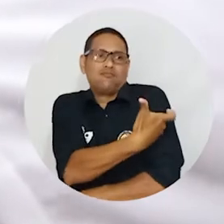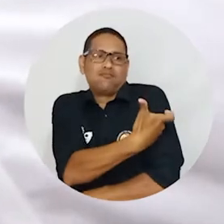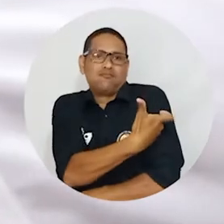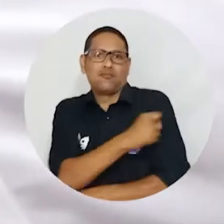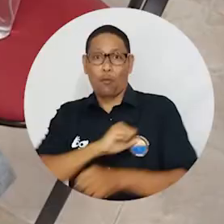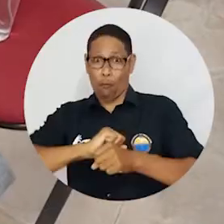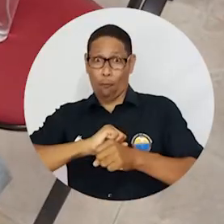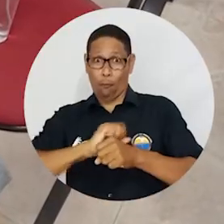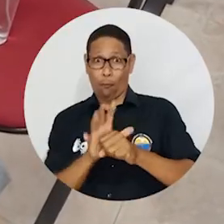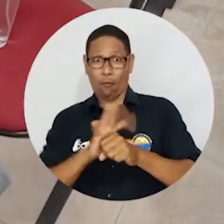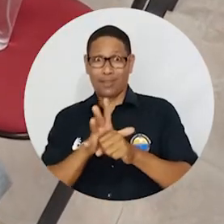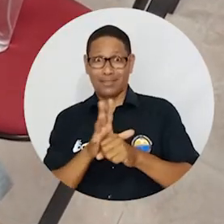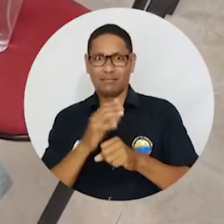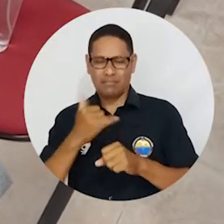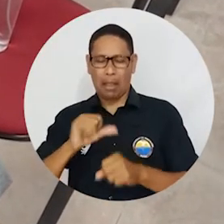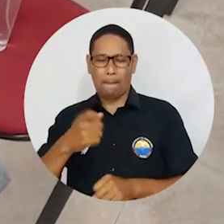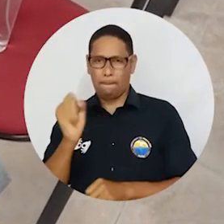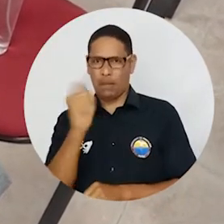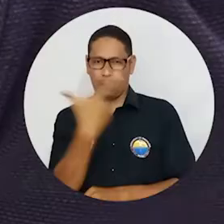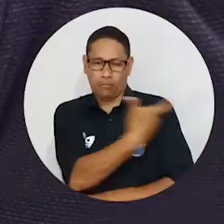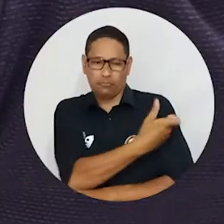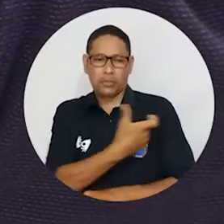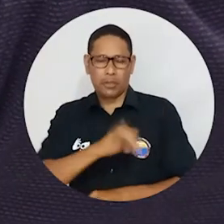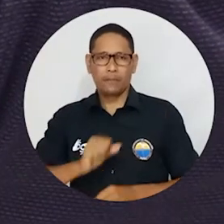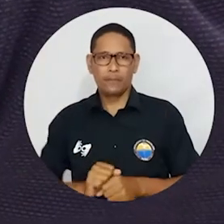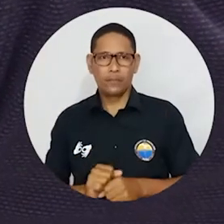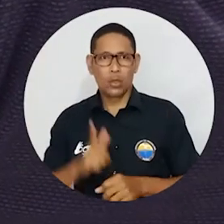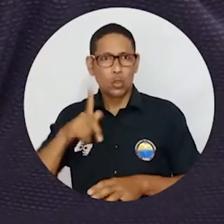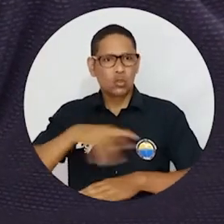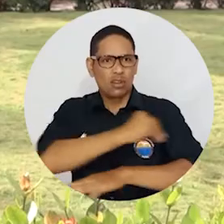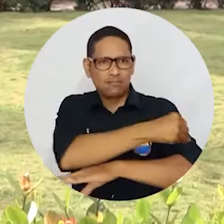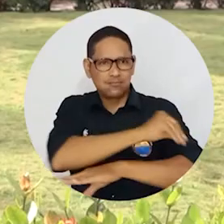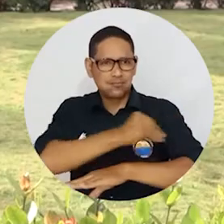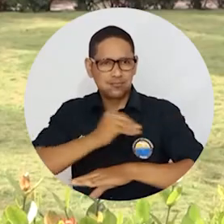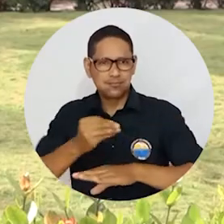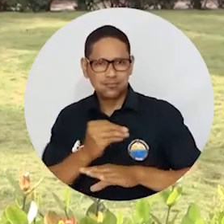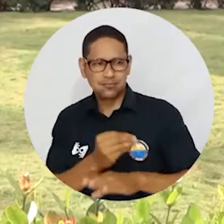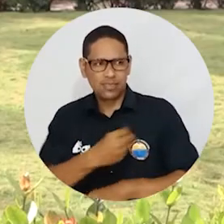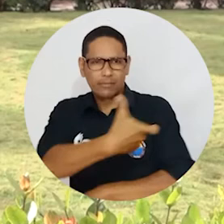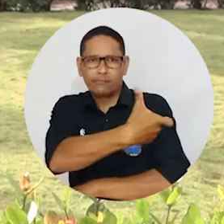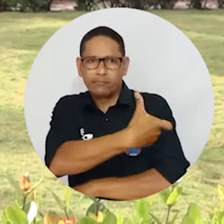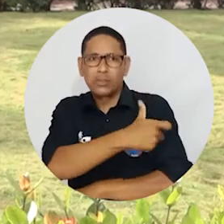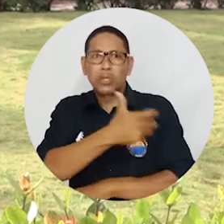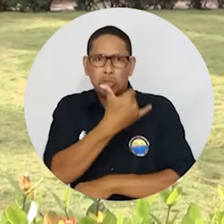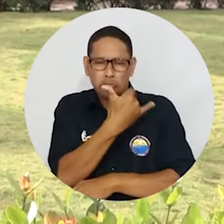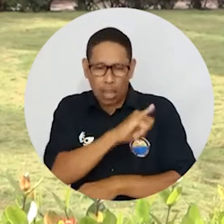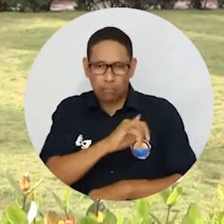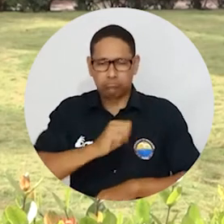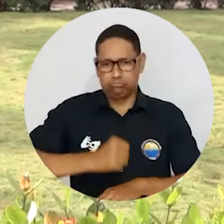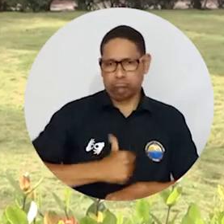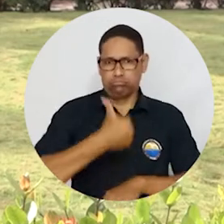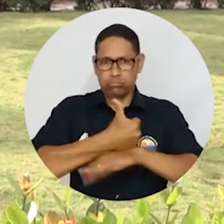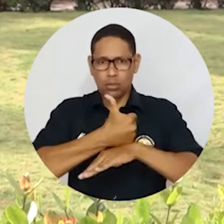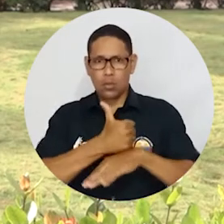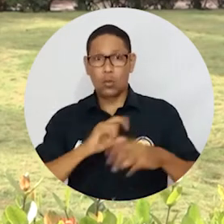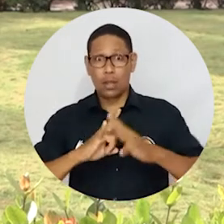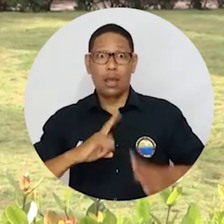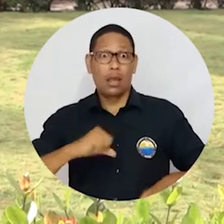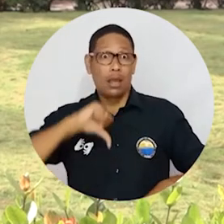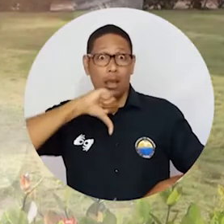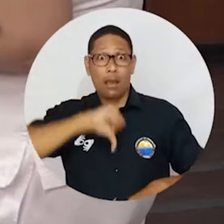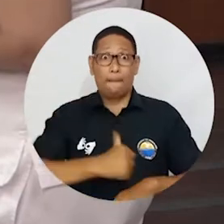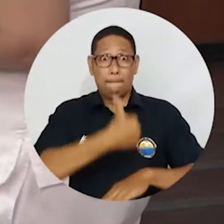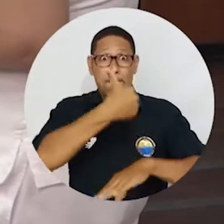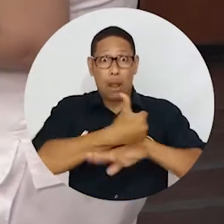el COVID-19. Esta gestión de vacunación está liderada desde la rectoría de la Universidad del Dr. Pablo Vera